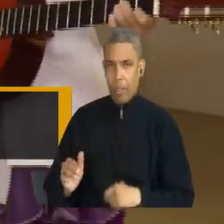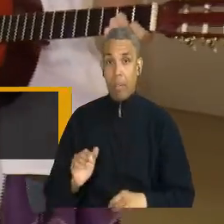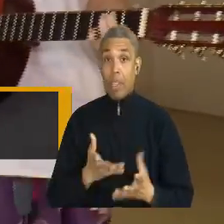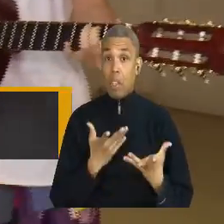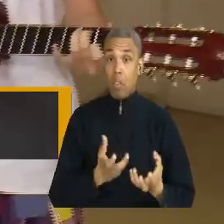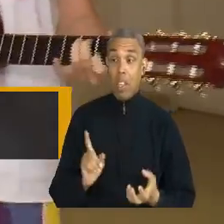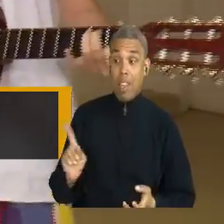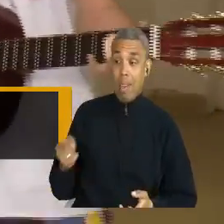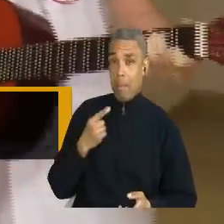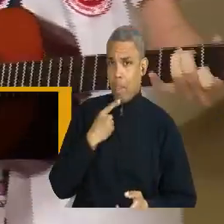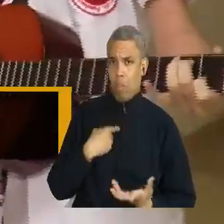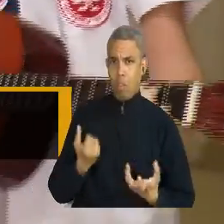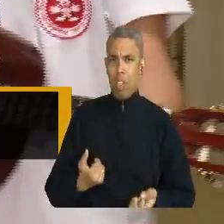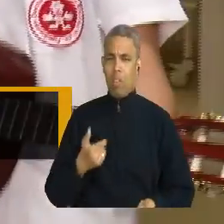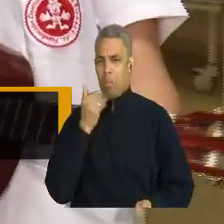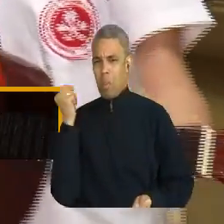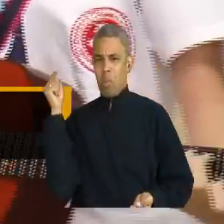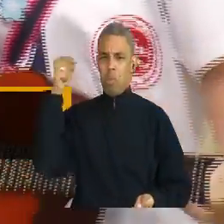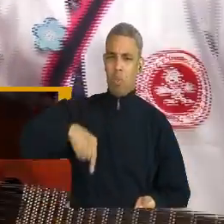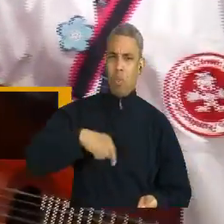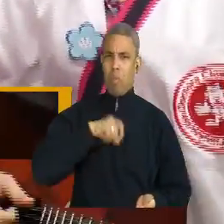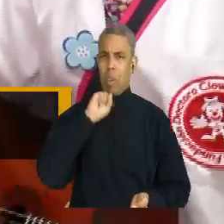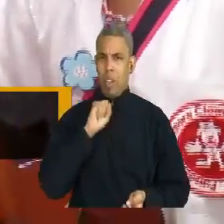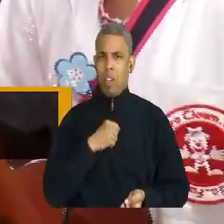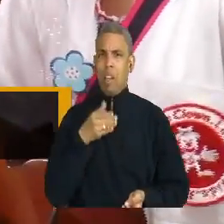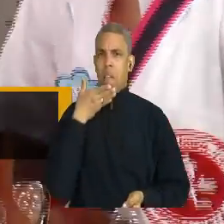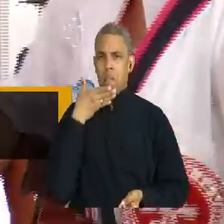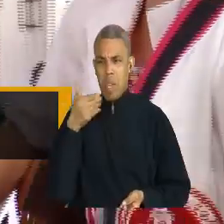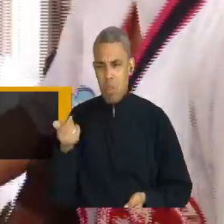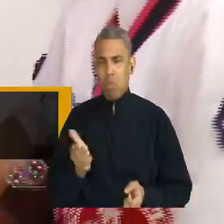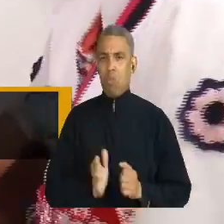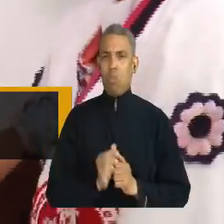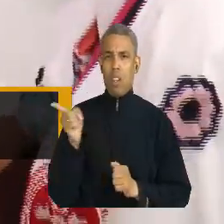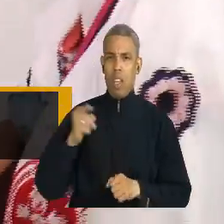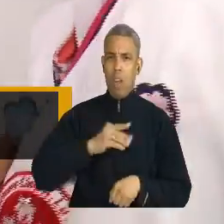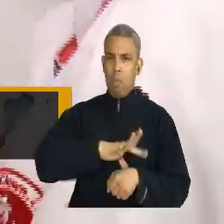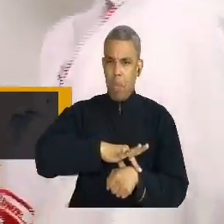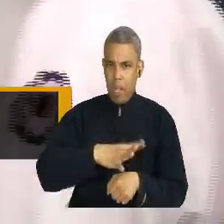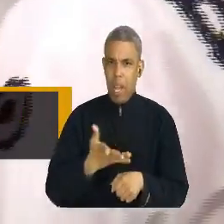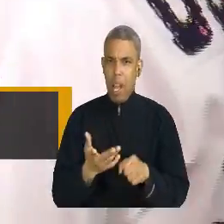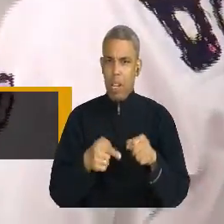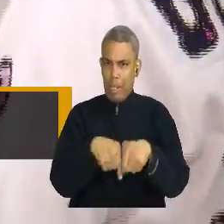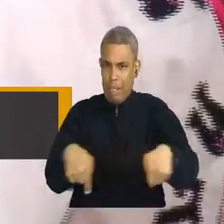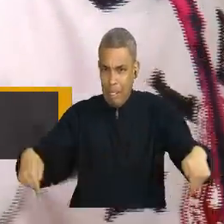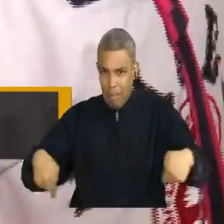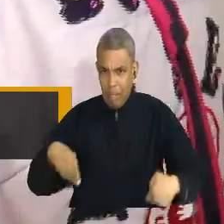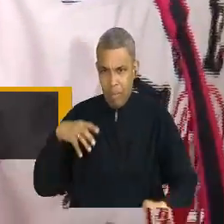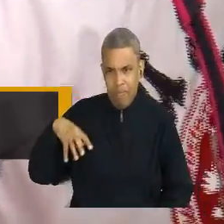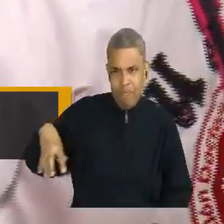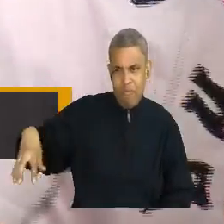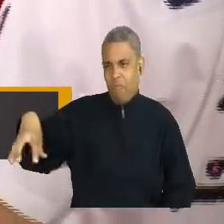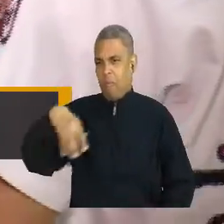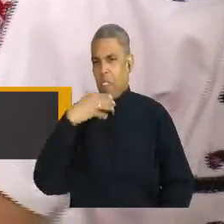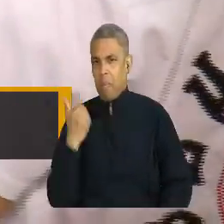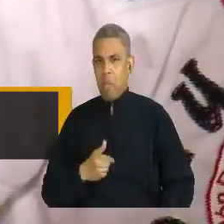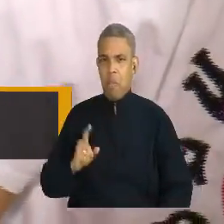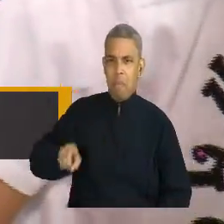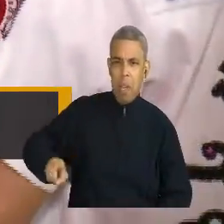Barranca para que sea más fácil, para que podamos ir más veces a los hospitales. Es una experiencia inolvidable. Entonces,